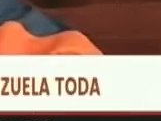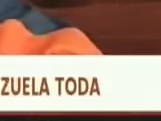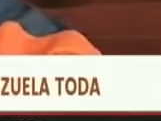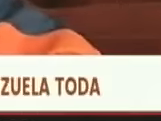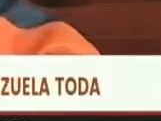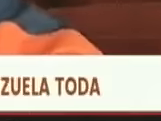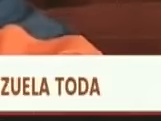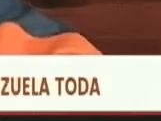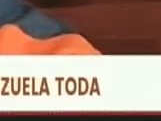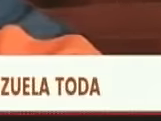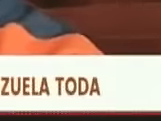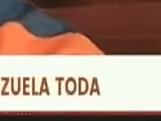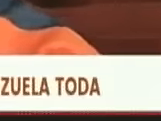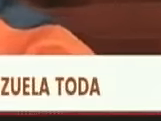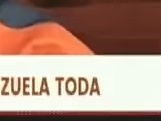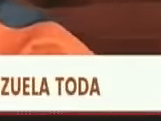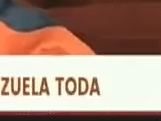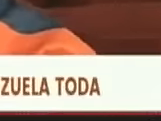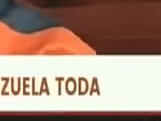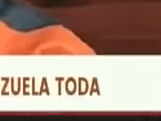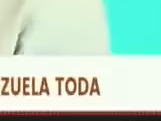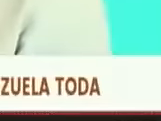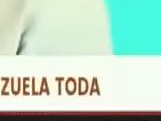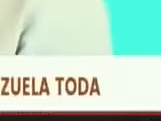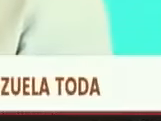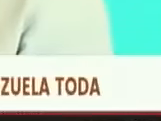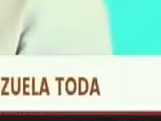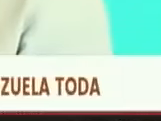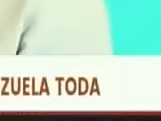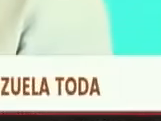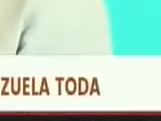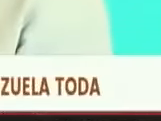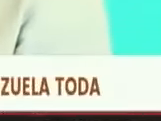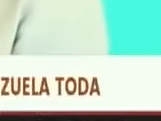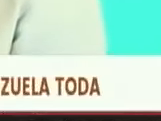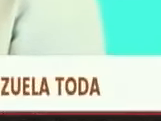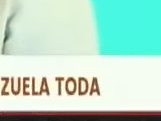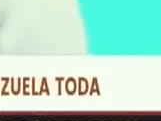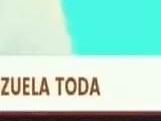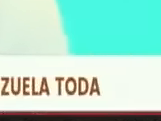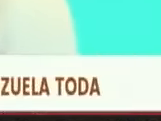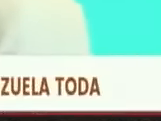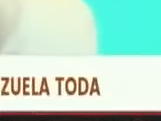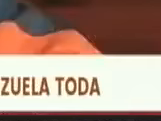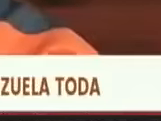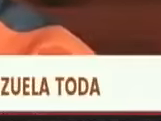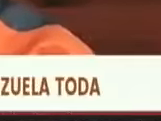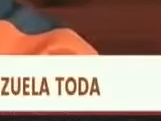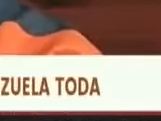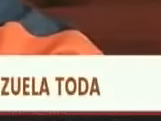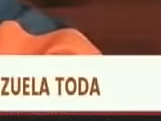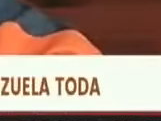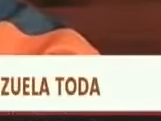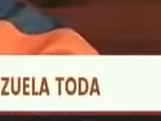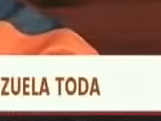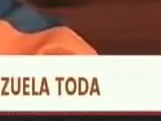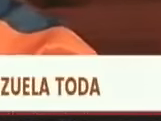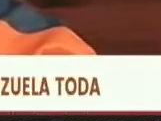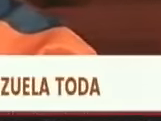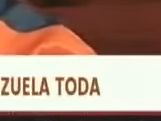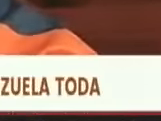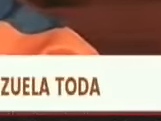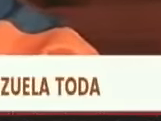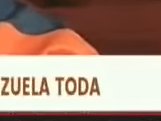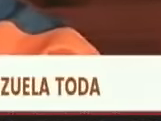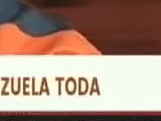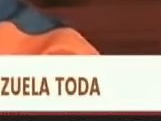ejemplo empezar a cedular a a nuestros hermanos de de la guayana esquiva atender a nuestros pueblos originarios atender